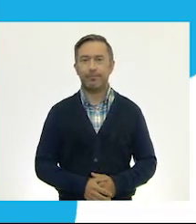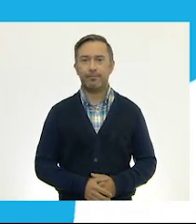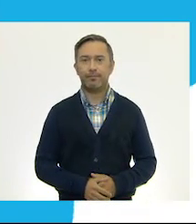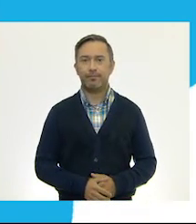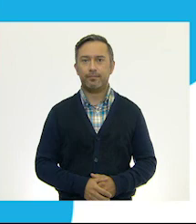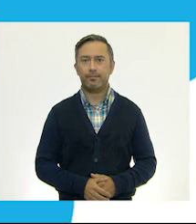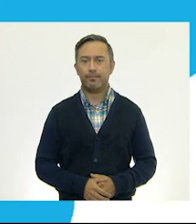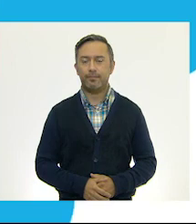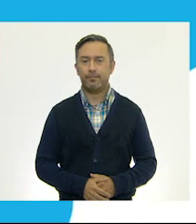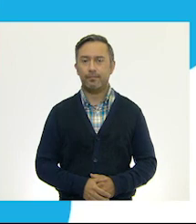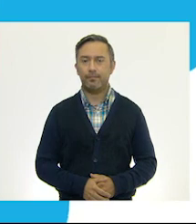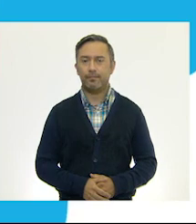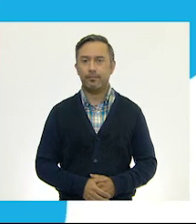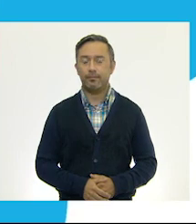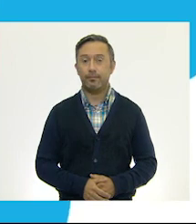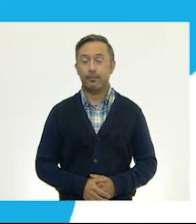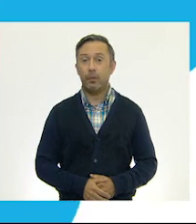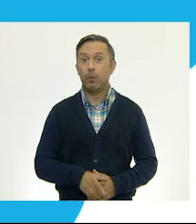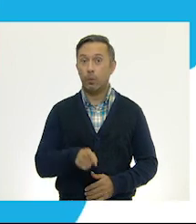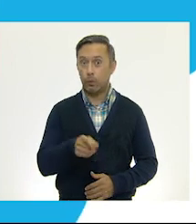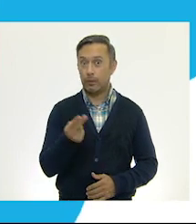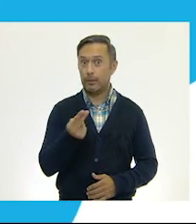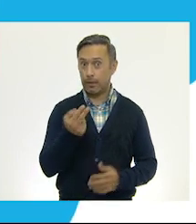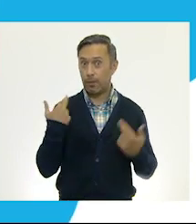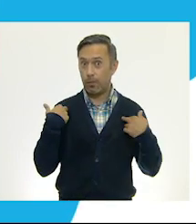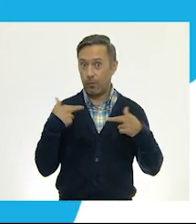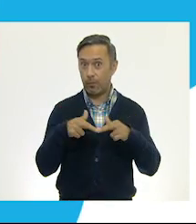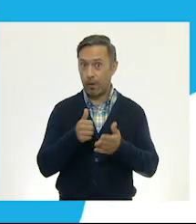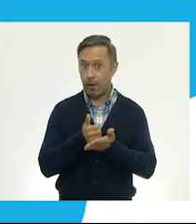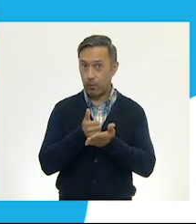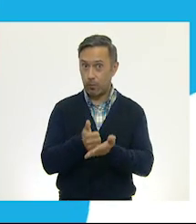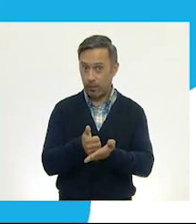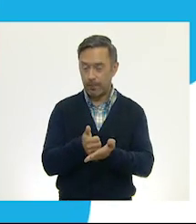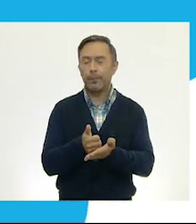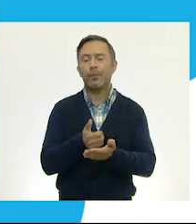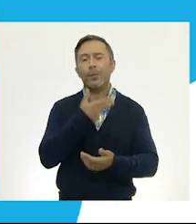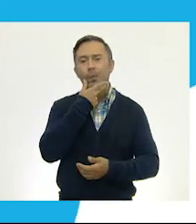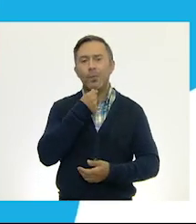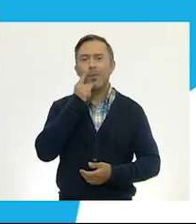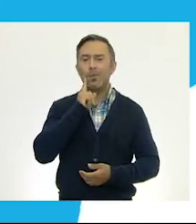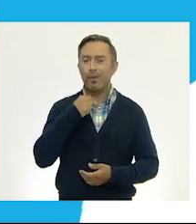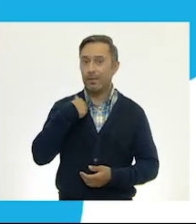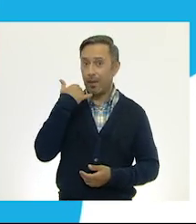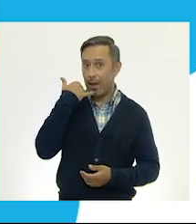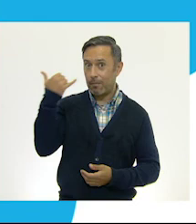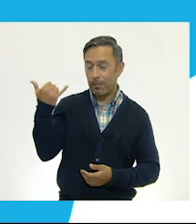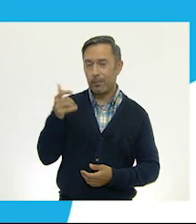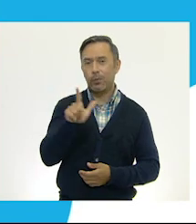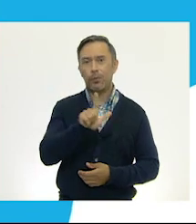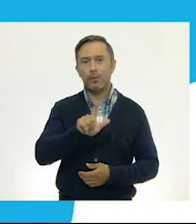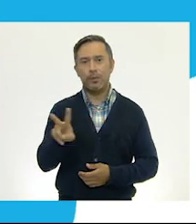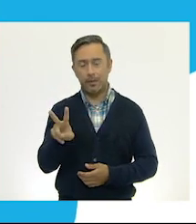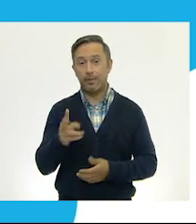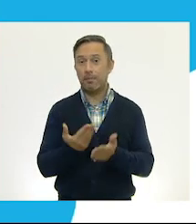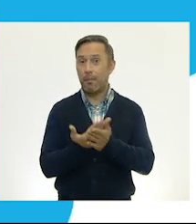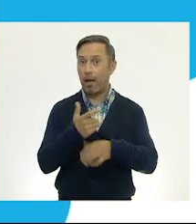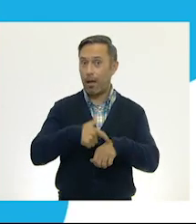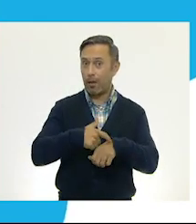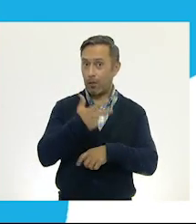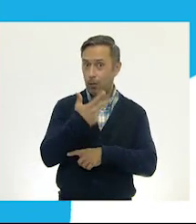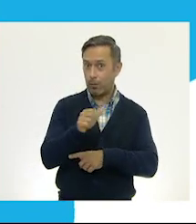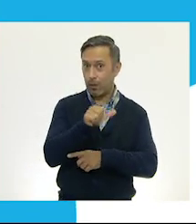Para solicitar apoyo pedagógico, comunícate con maestras y maestros de lunes a viernes de 8 a 20 horas al